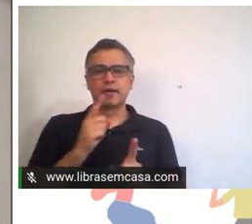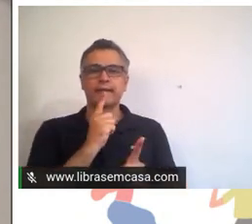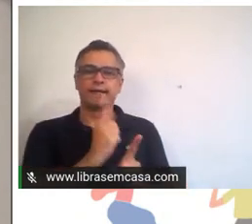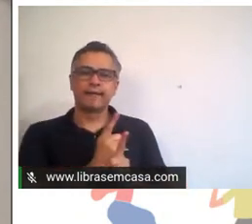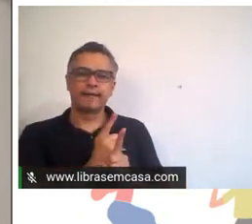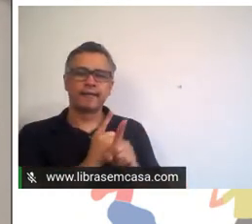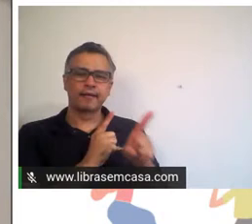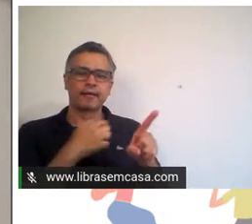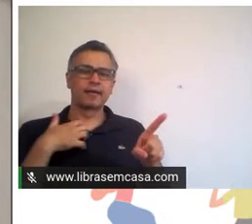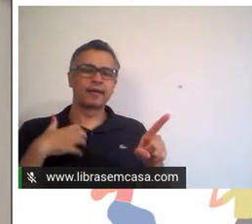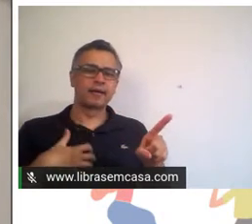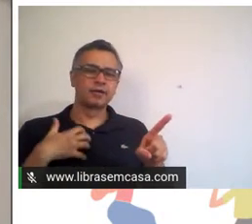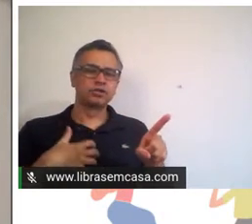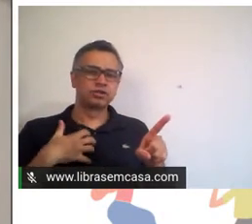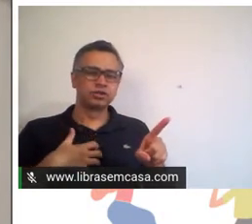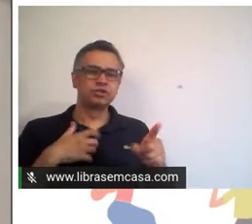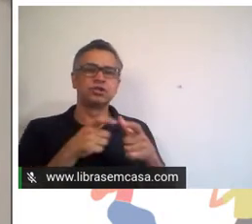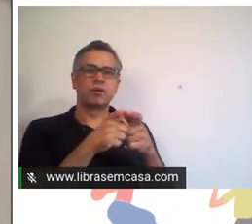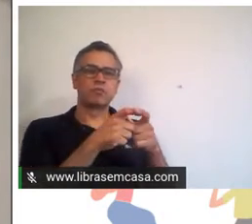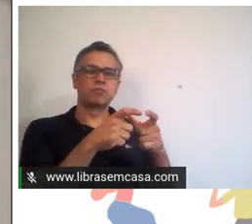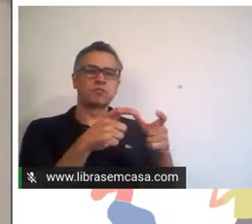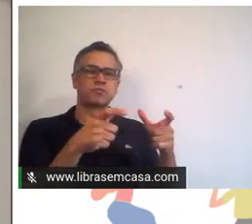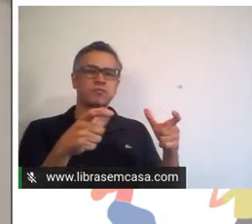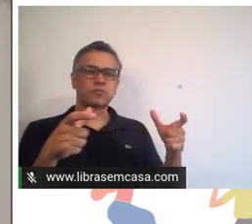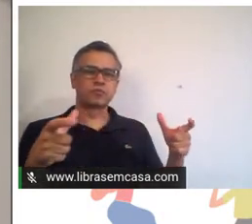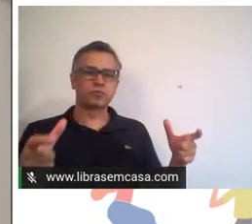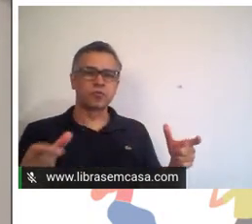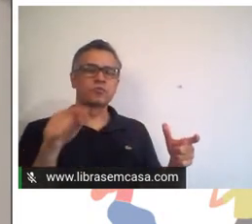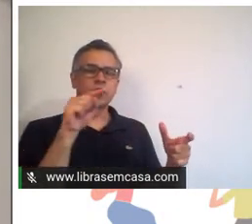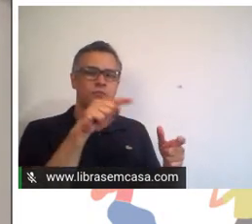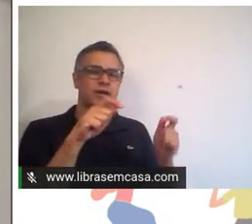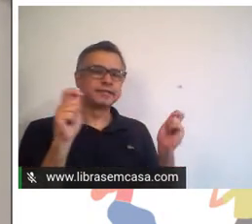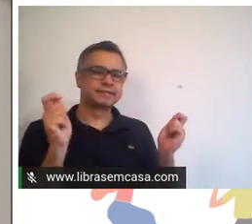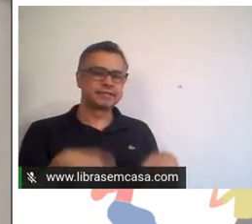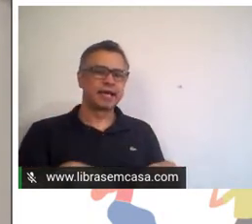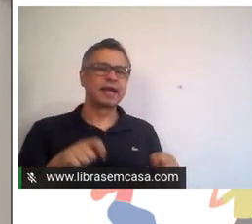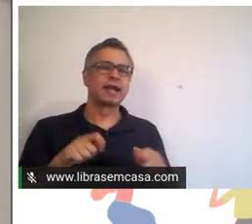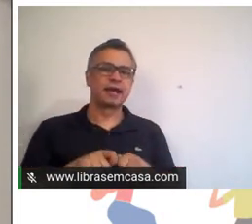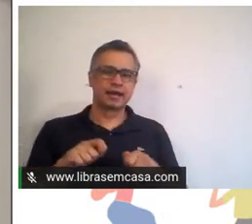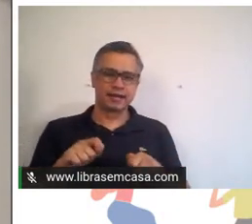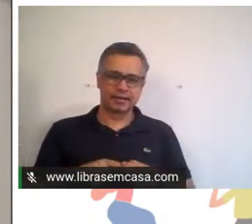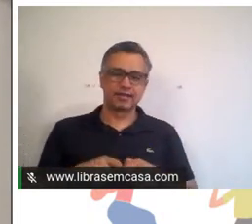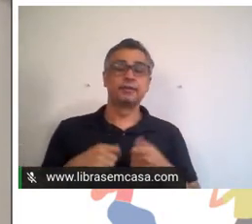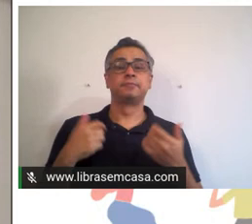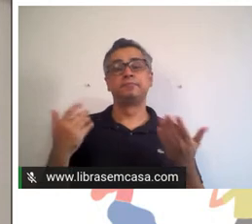territorio bastante amplio y bastante permeable a eso. Entonces,